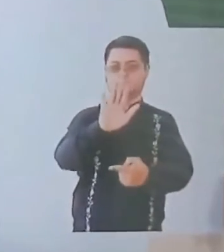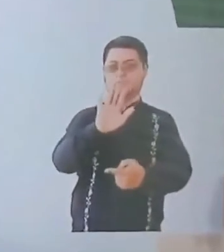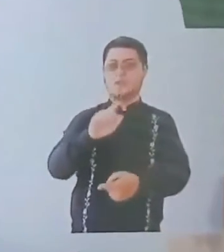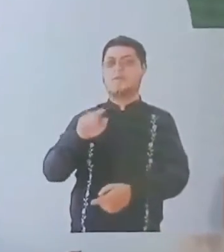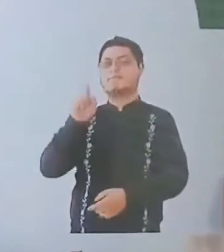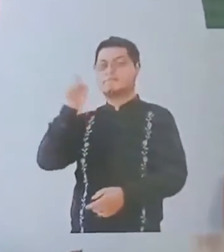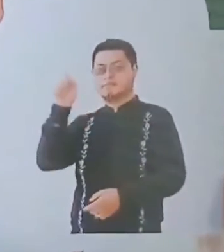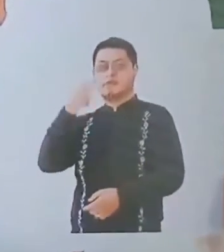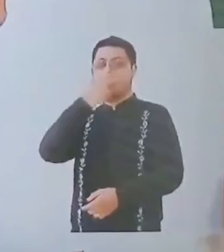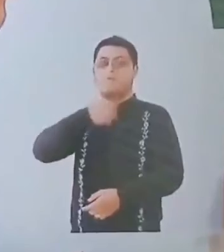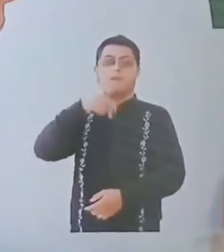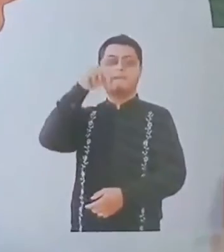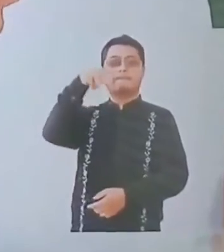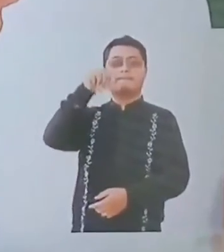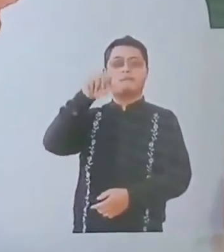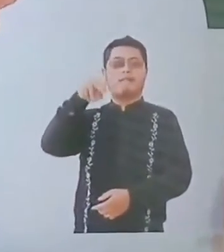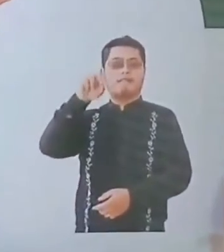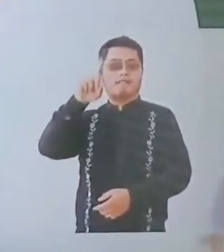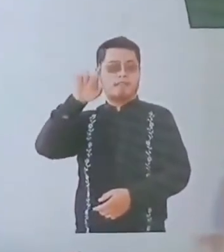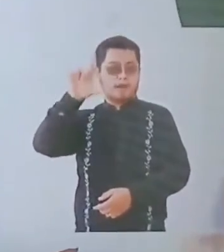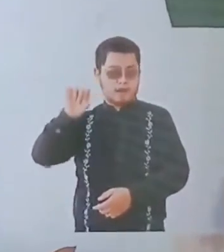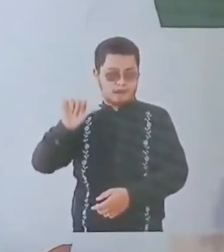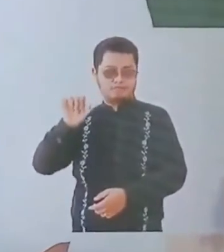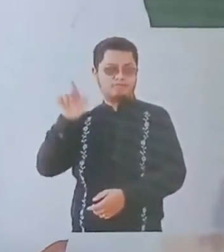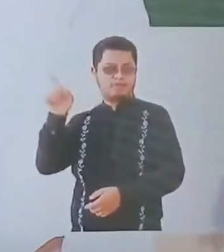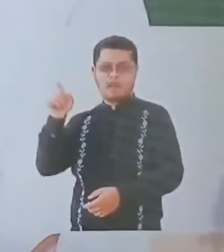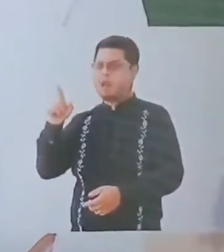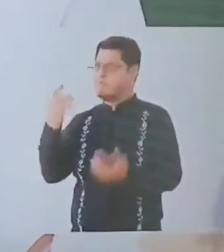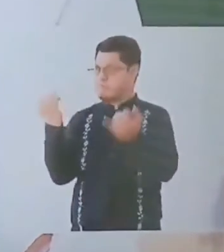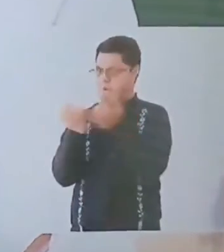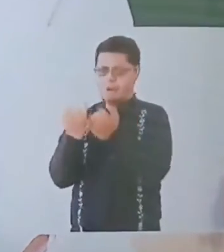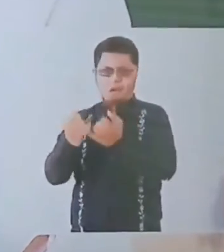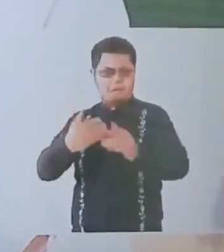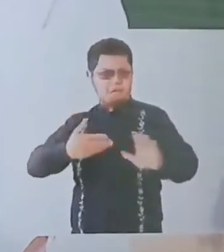Mandela no utilizó la violencia.